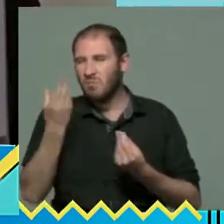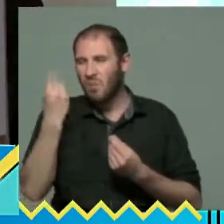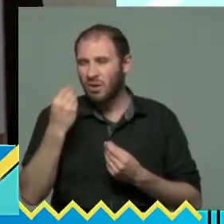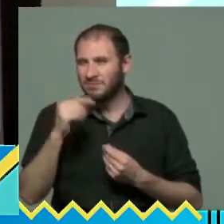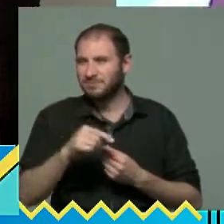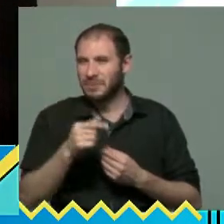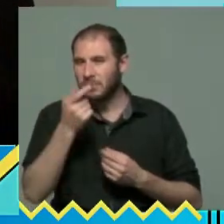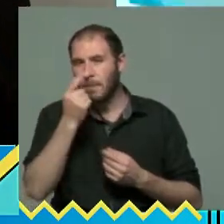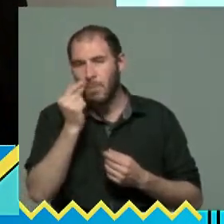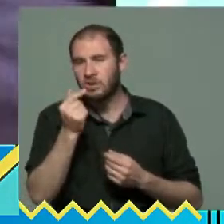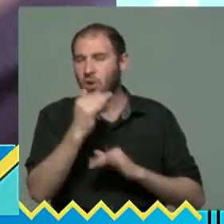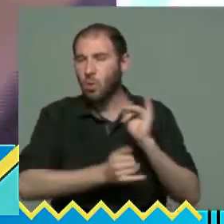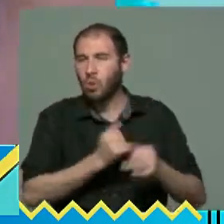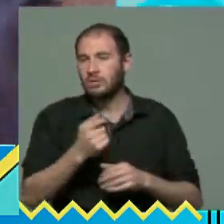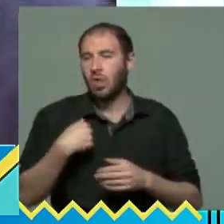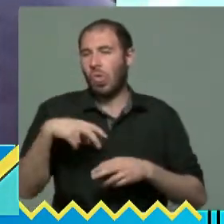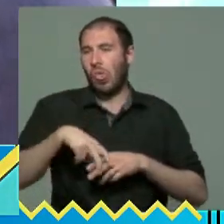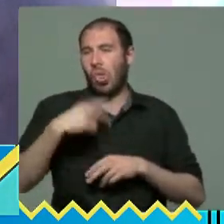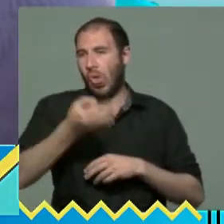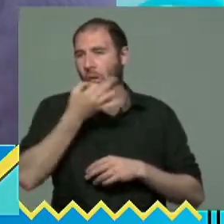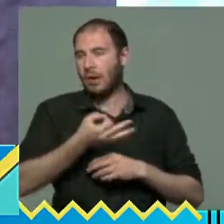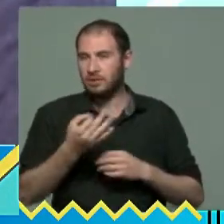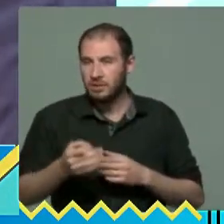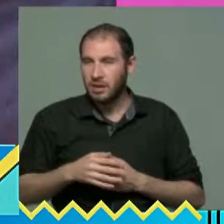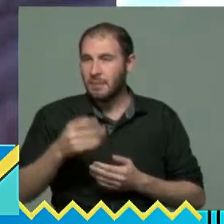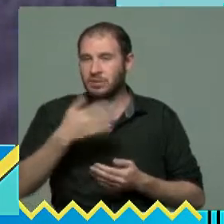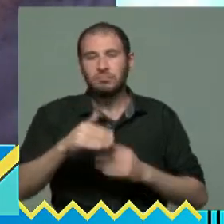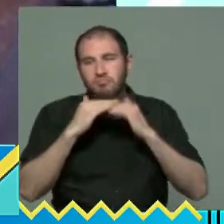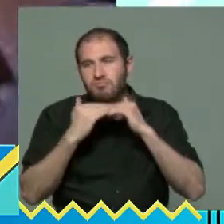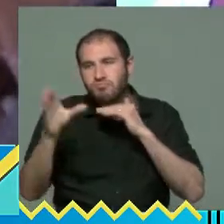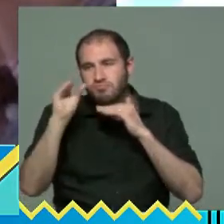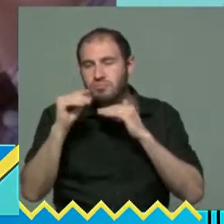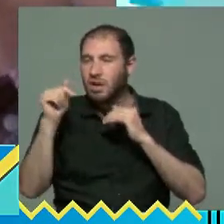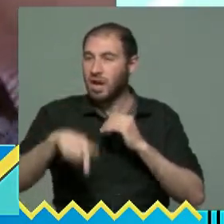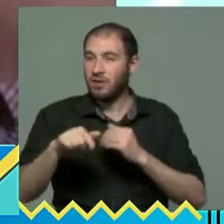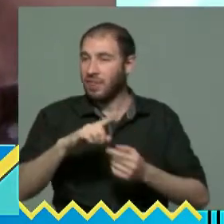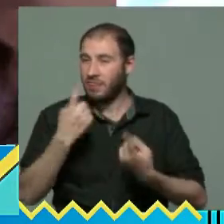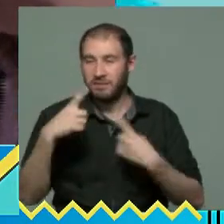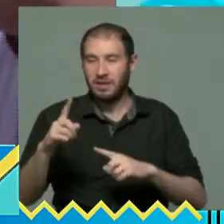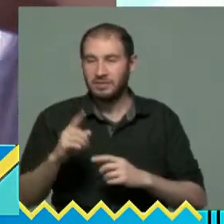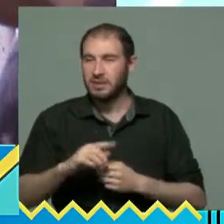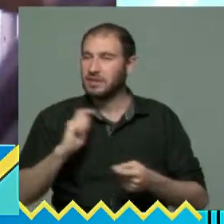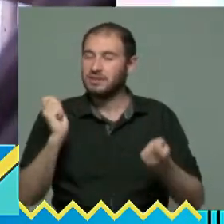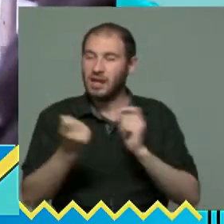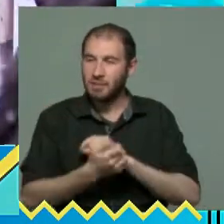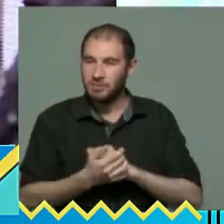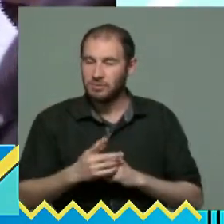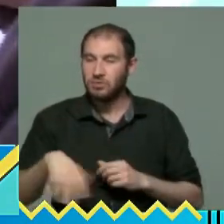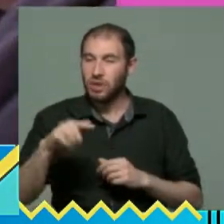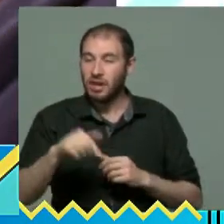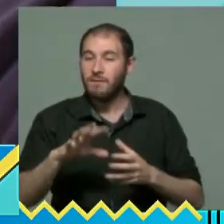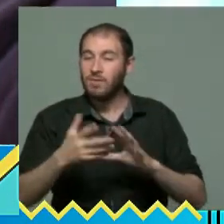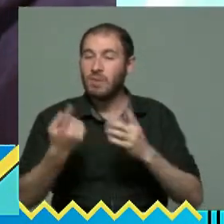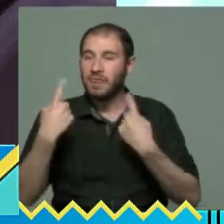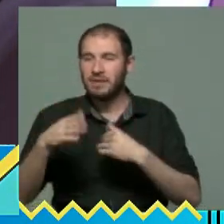al político que le hablaba desde arriba de un atril, desde un pedestal y la gente tenía que escucharlo. Hoy cambiemos en ese sentido, mostrando una manera distinta